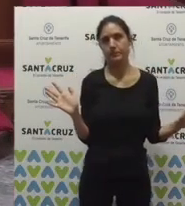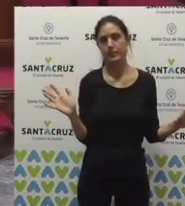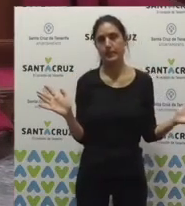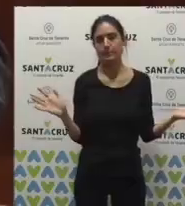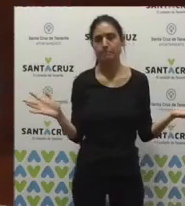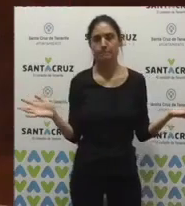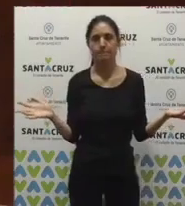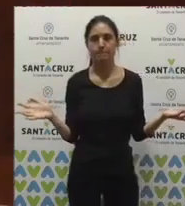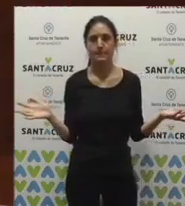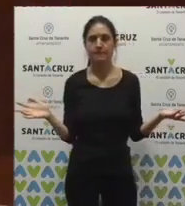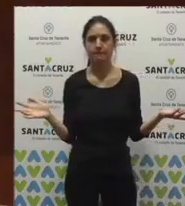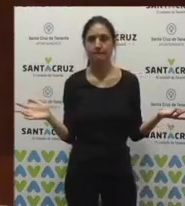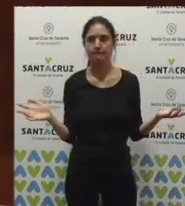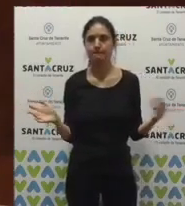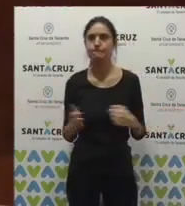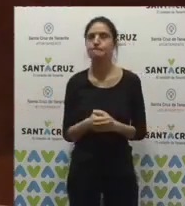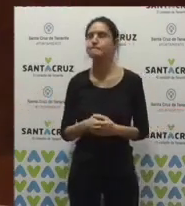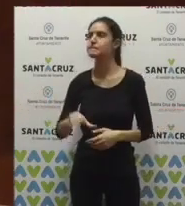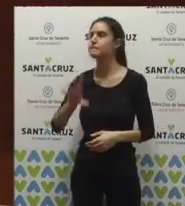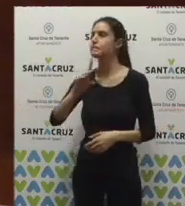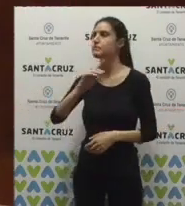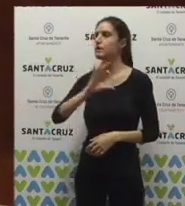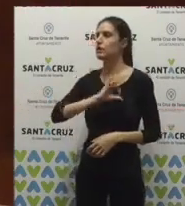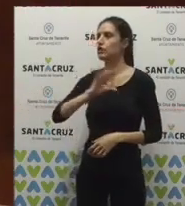propuestas guillermo